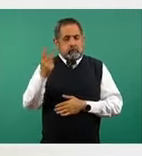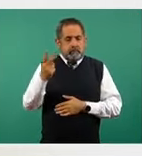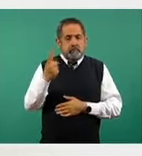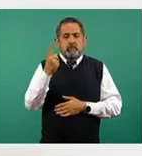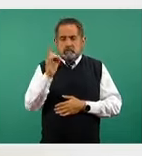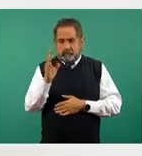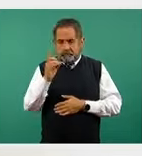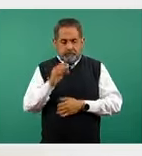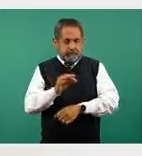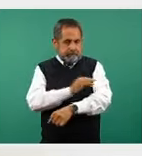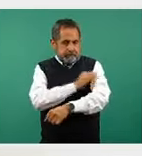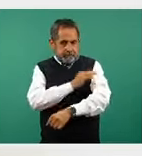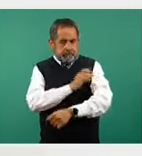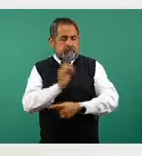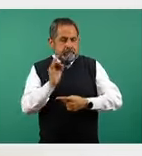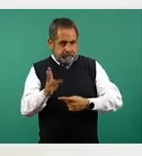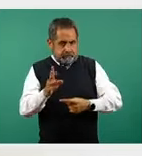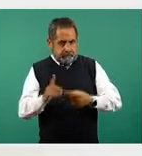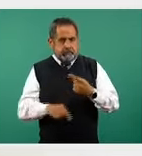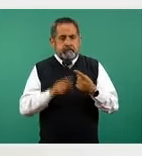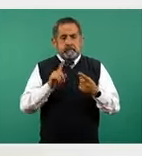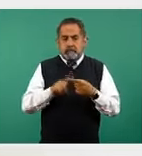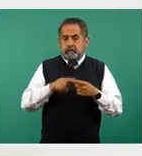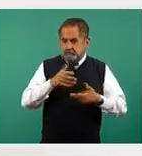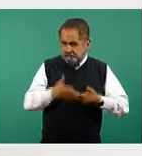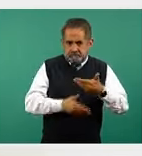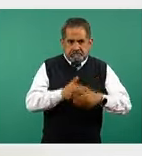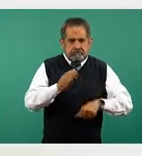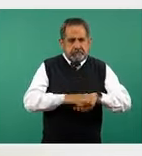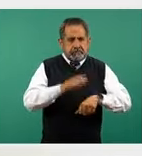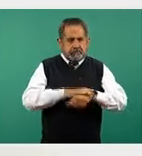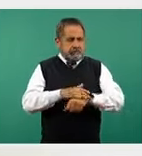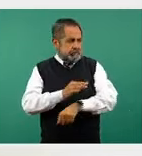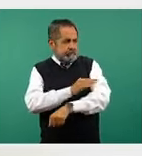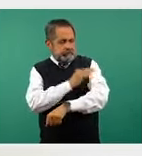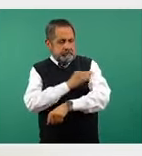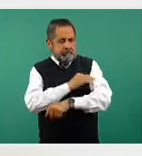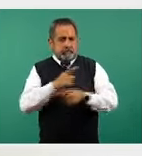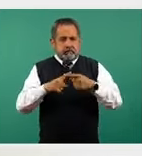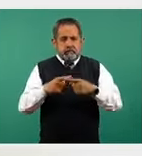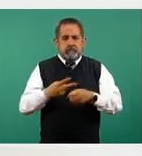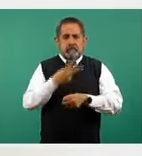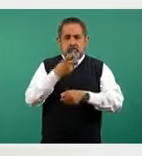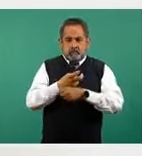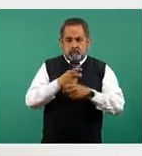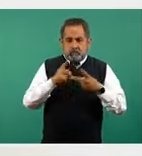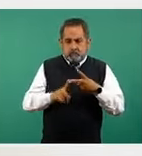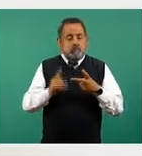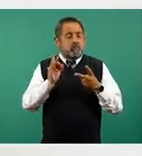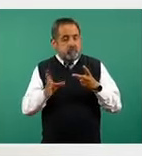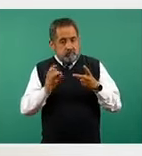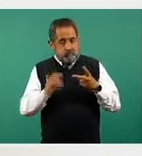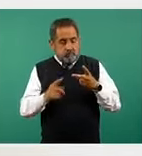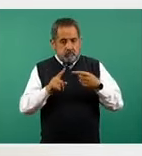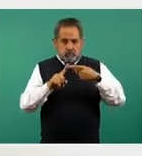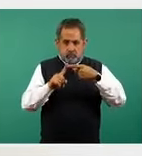851.833, y este es el grupo que también tiene el mayor avance de aplicación de segunda dosis, es decir, de estar logrando ya